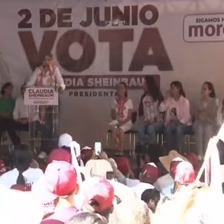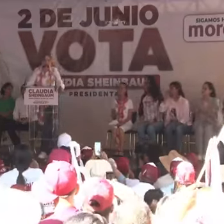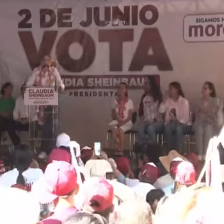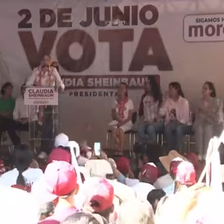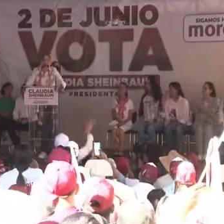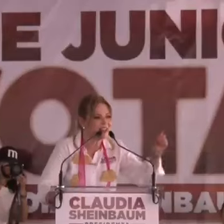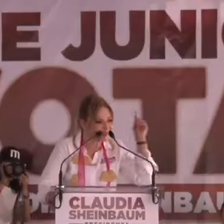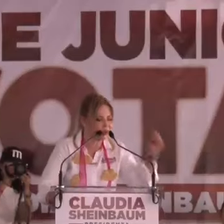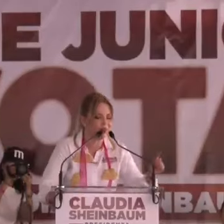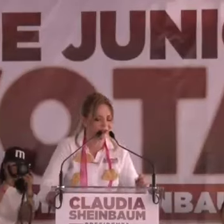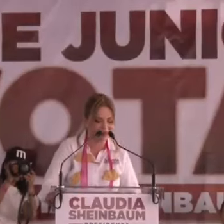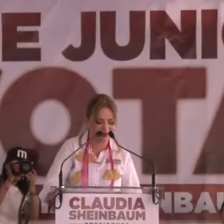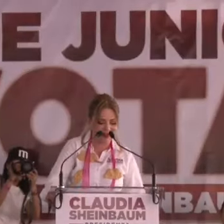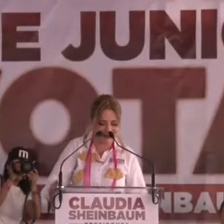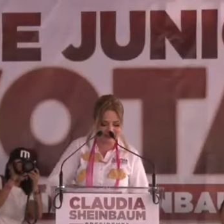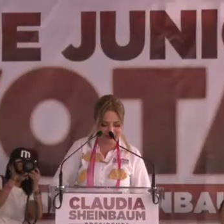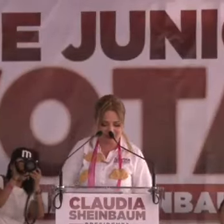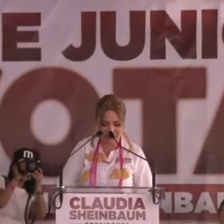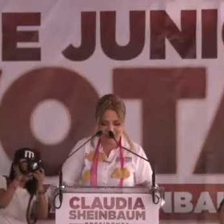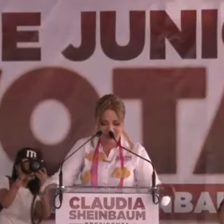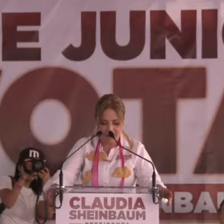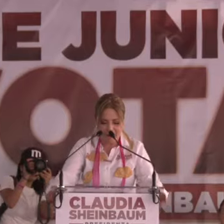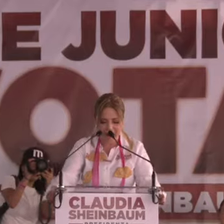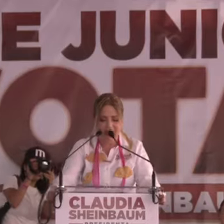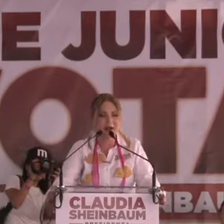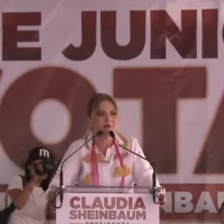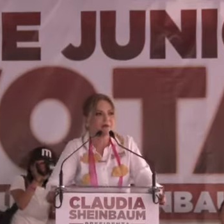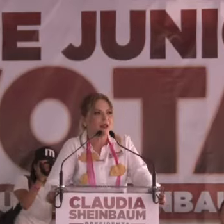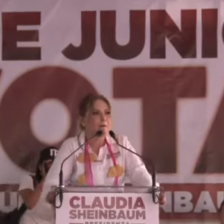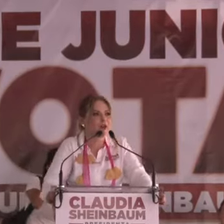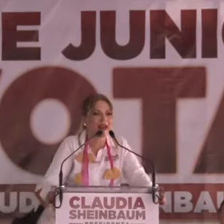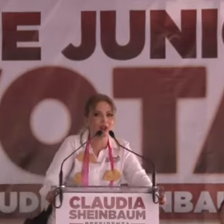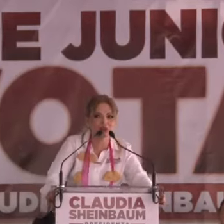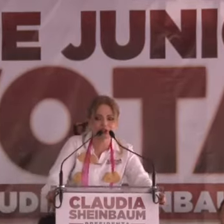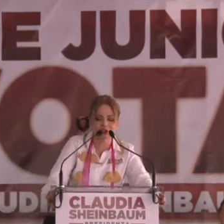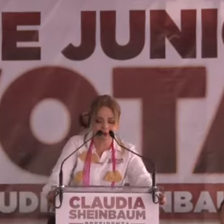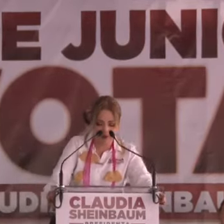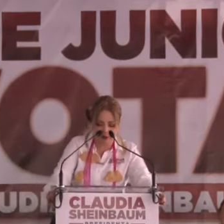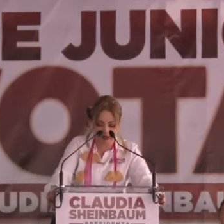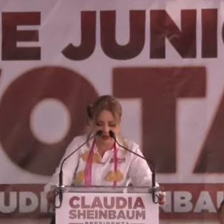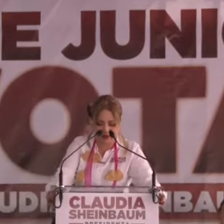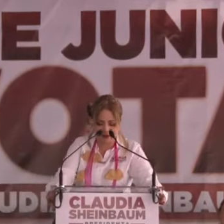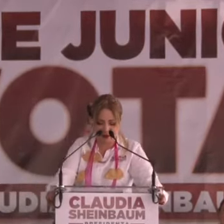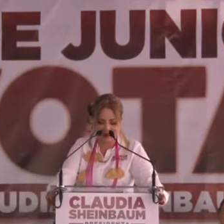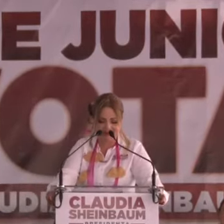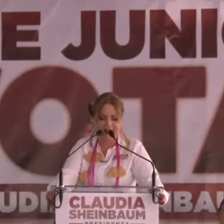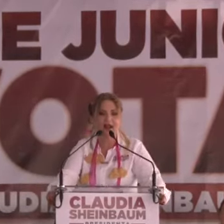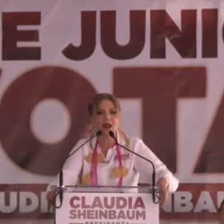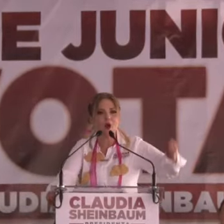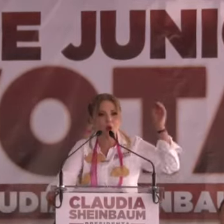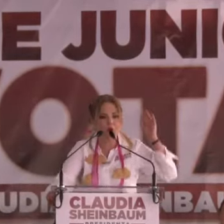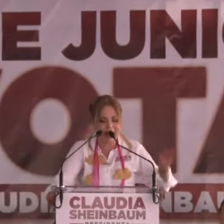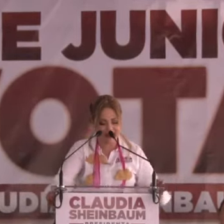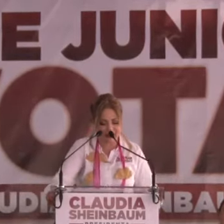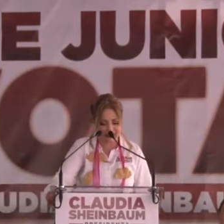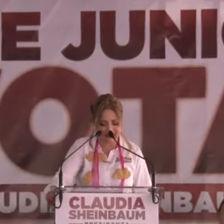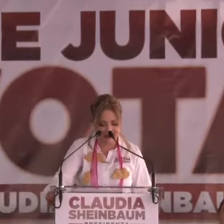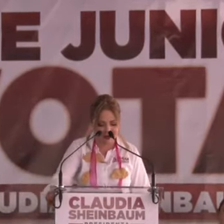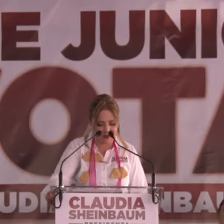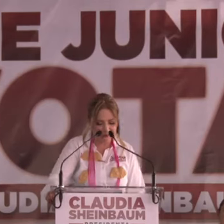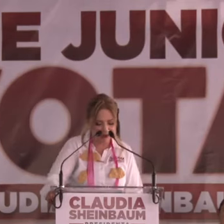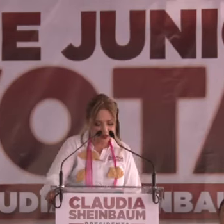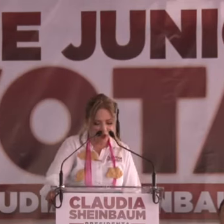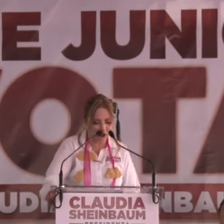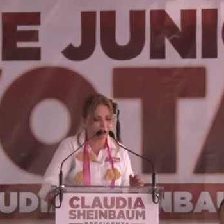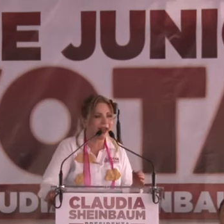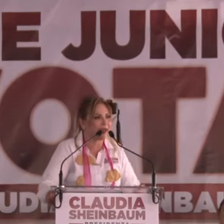aquí a Tlajomulco y a todo el estado de Jalisco. Porque nosotros sabemos que Jalisco merece un cambio